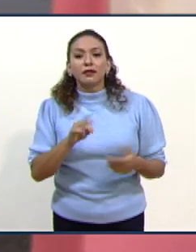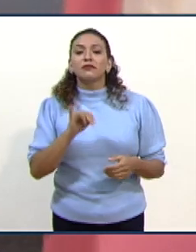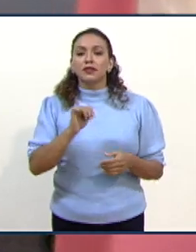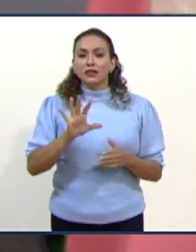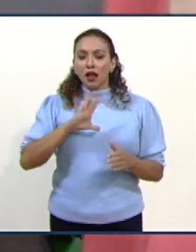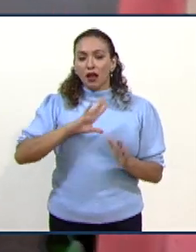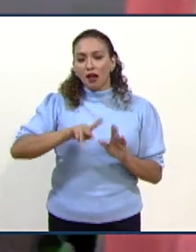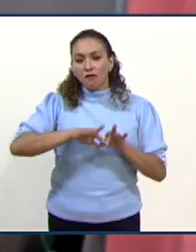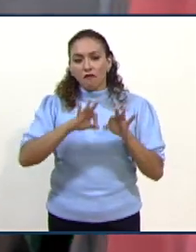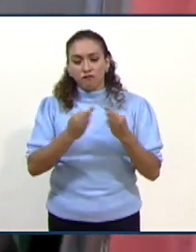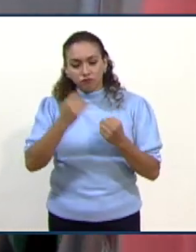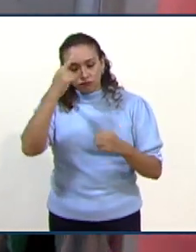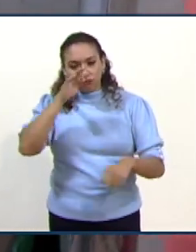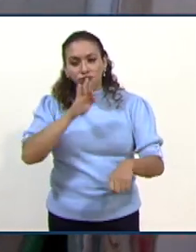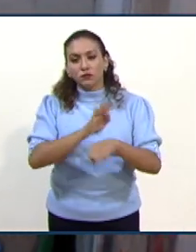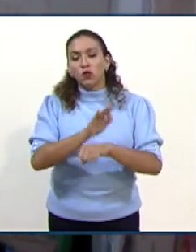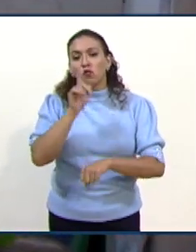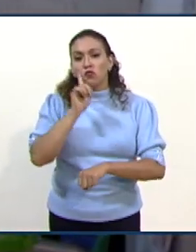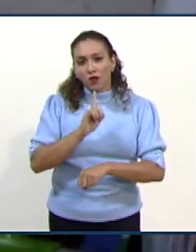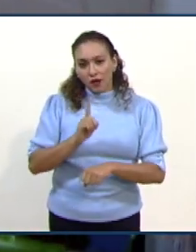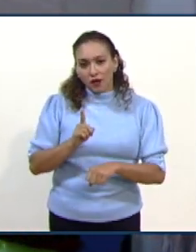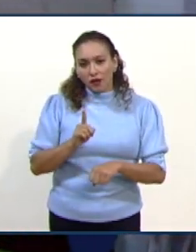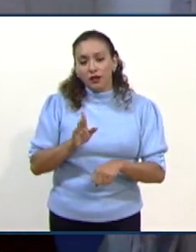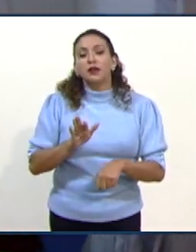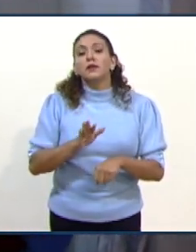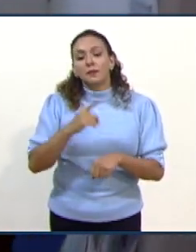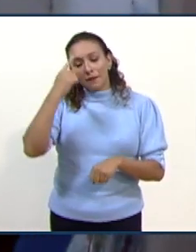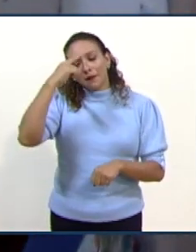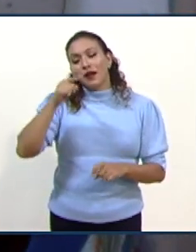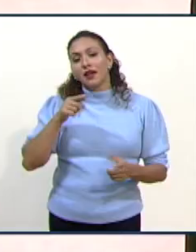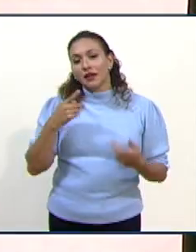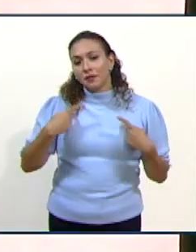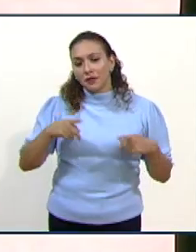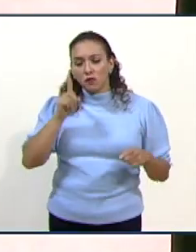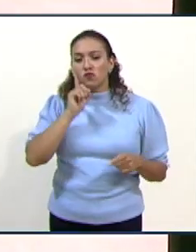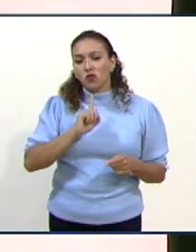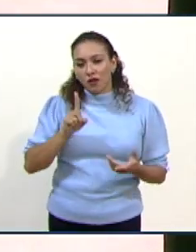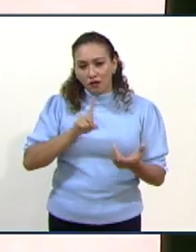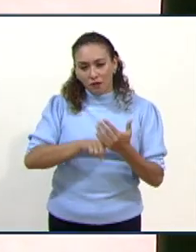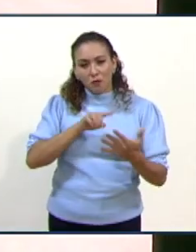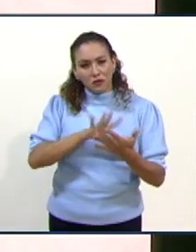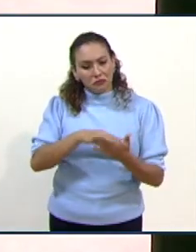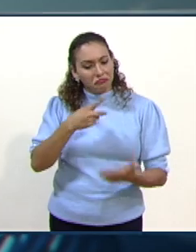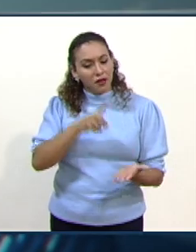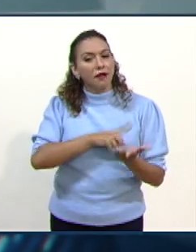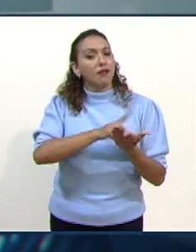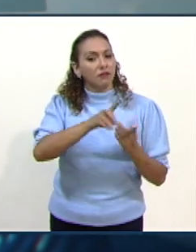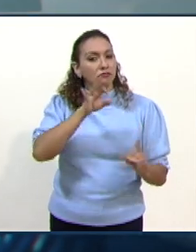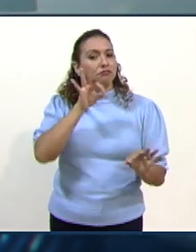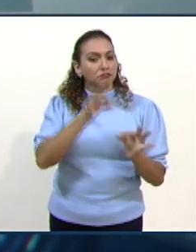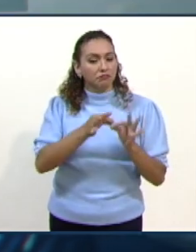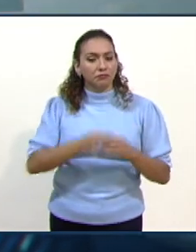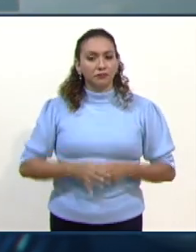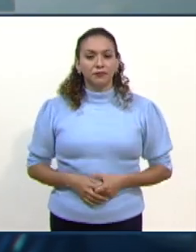suficientes y protocolos adecuados para garantizar los derechos de las mujeres en prisión.